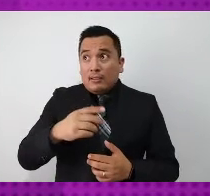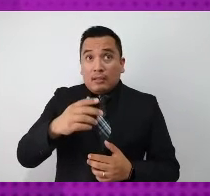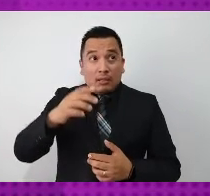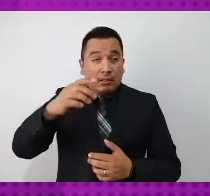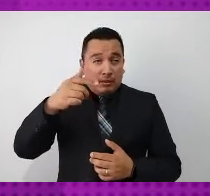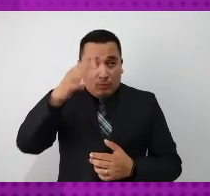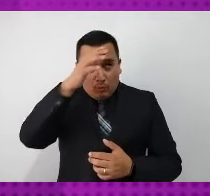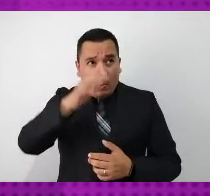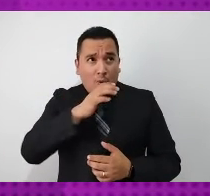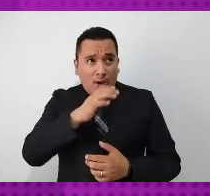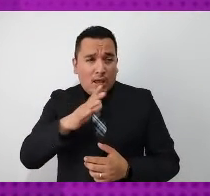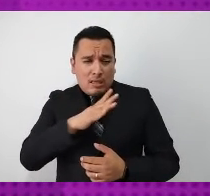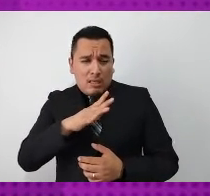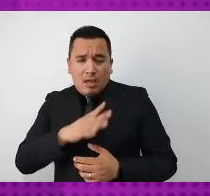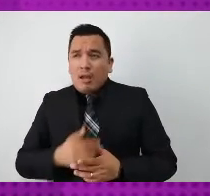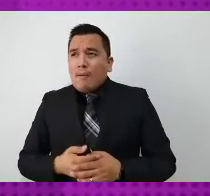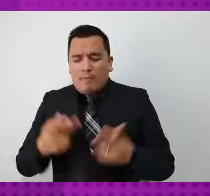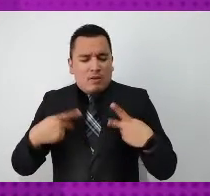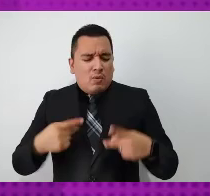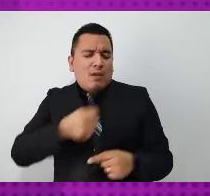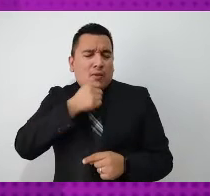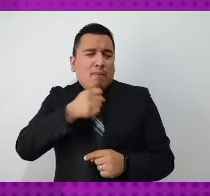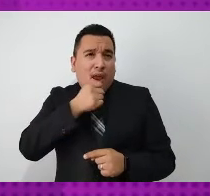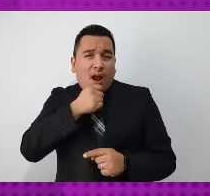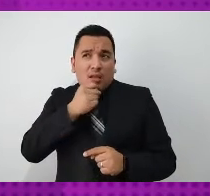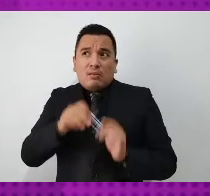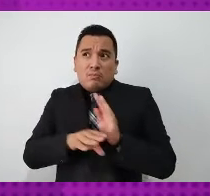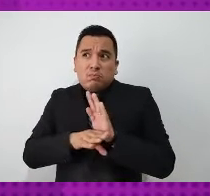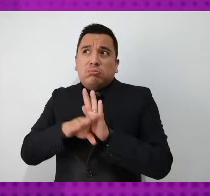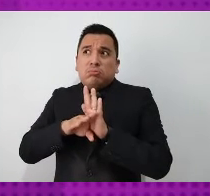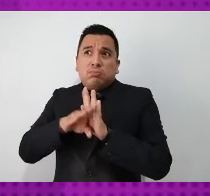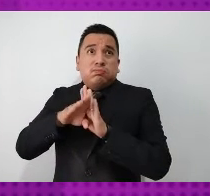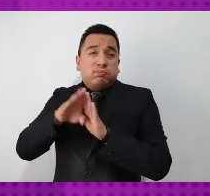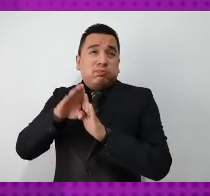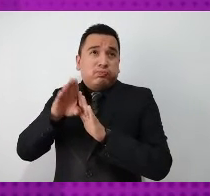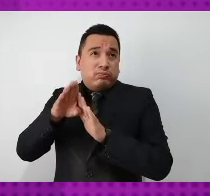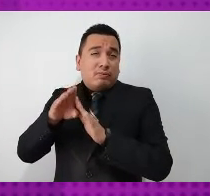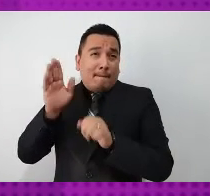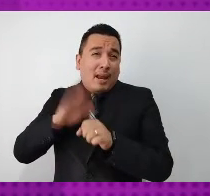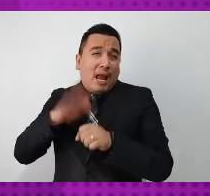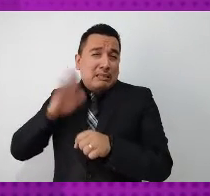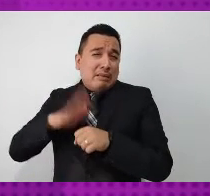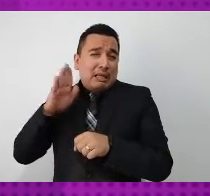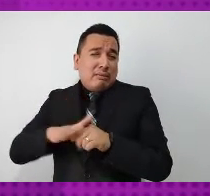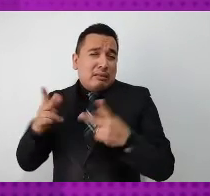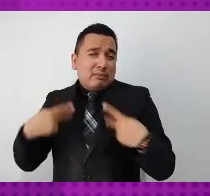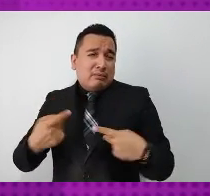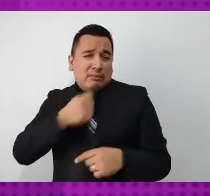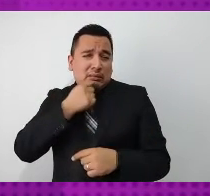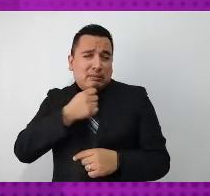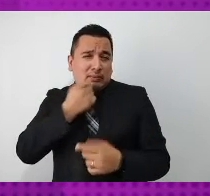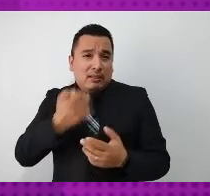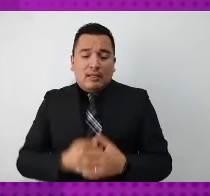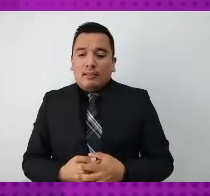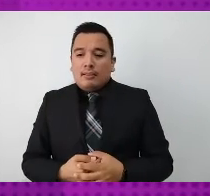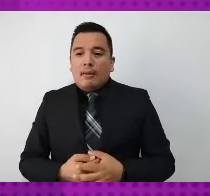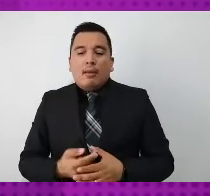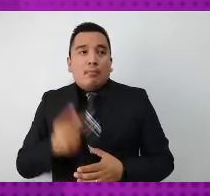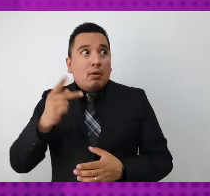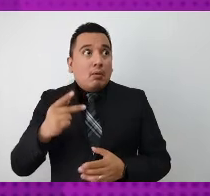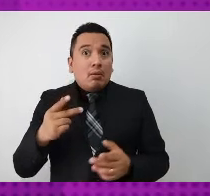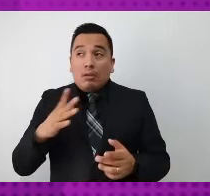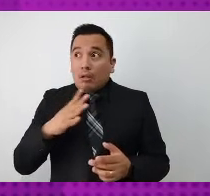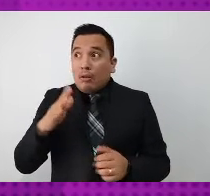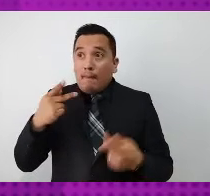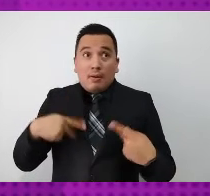y que en la medida en que va creciendo también queda excluído si de